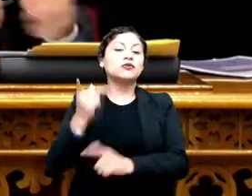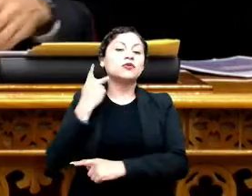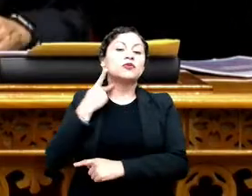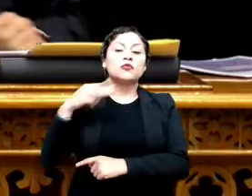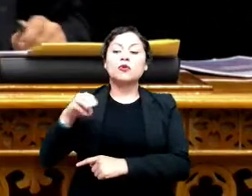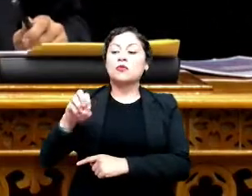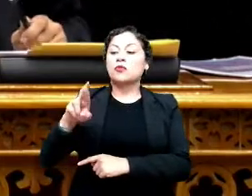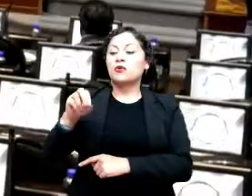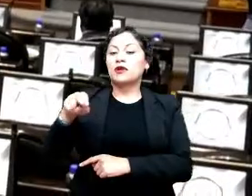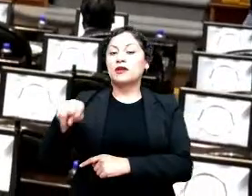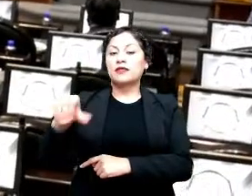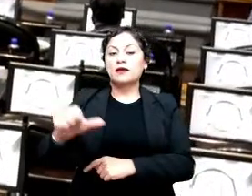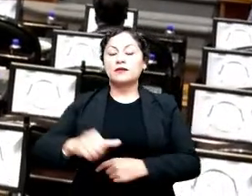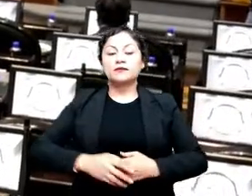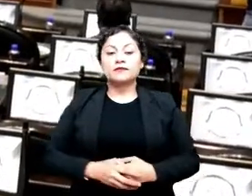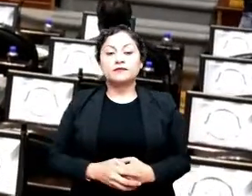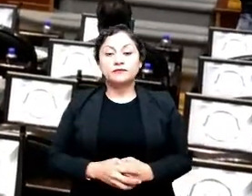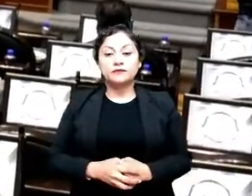Morena.